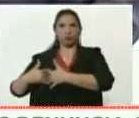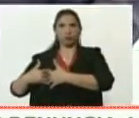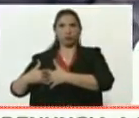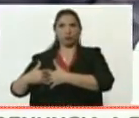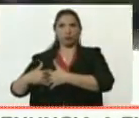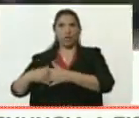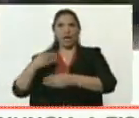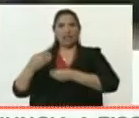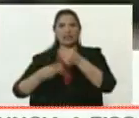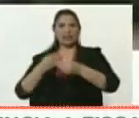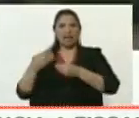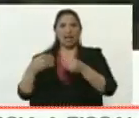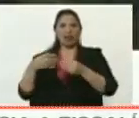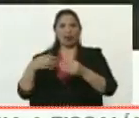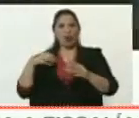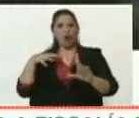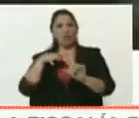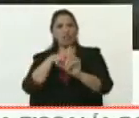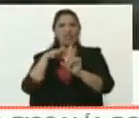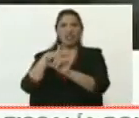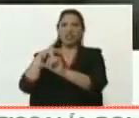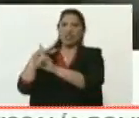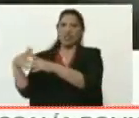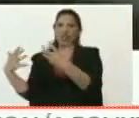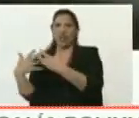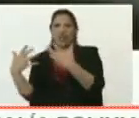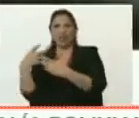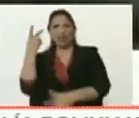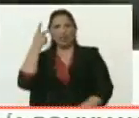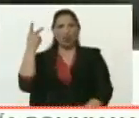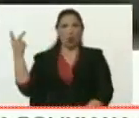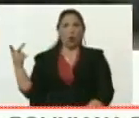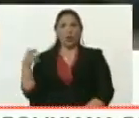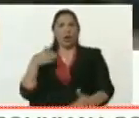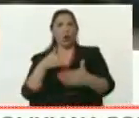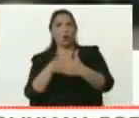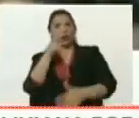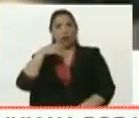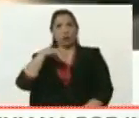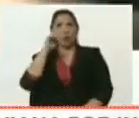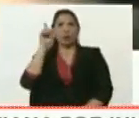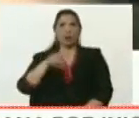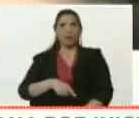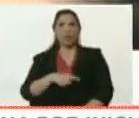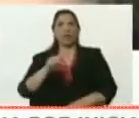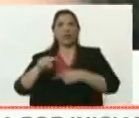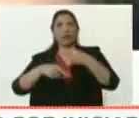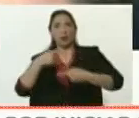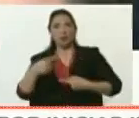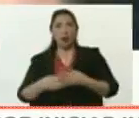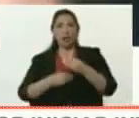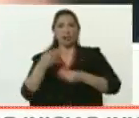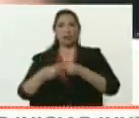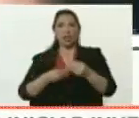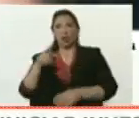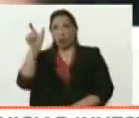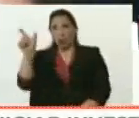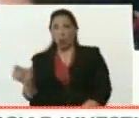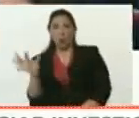instaurando una guerra psicológica contra el pueblo boliviano y luego consumándolo con una payasa